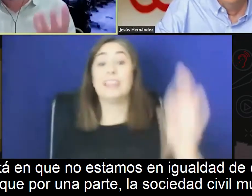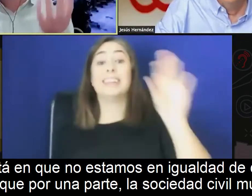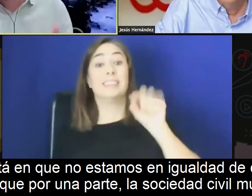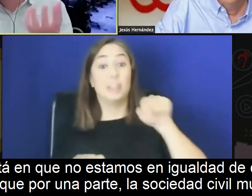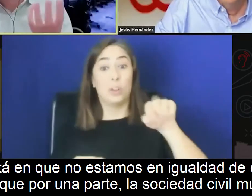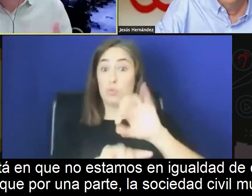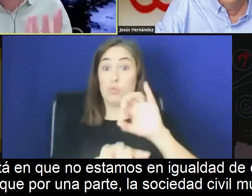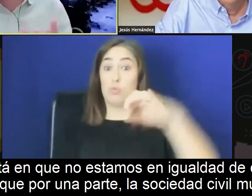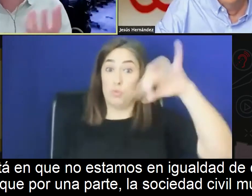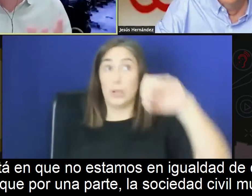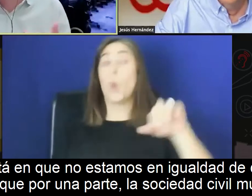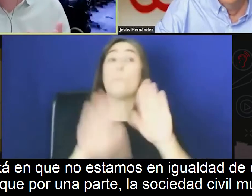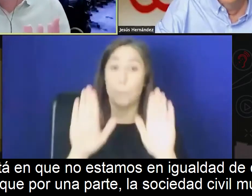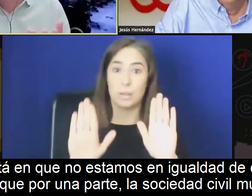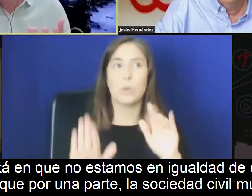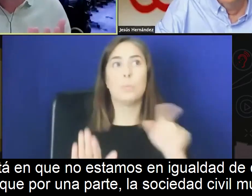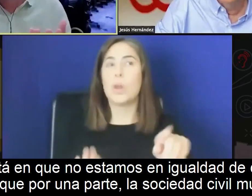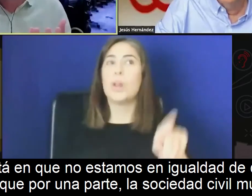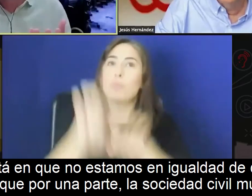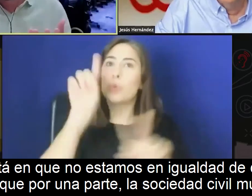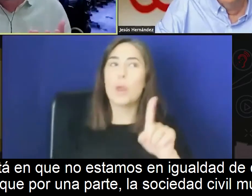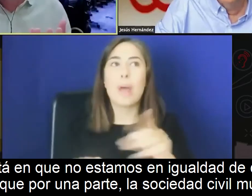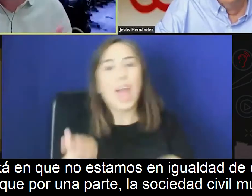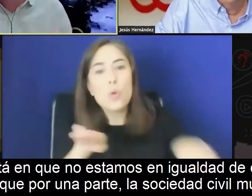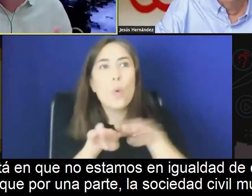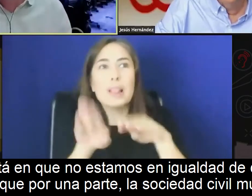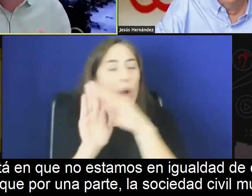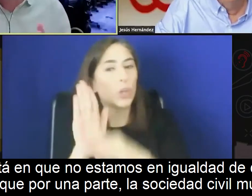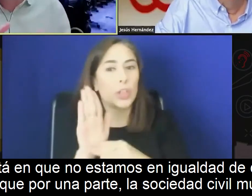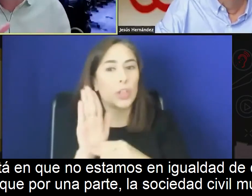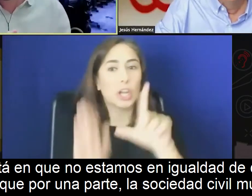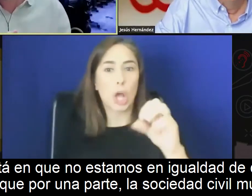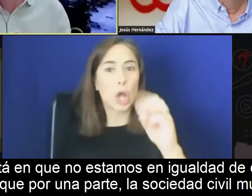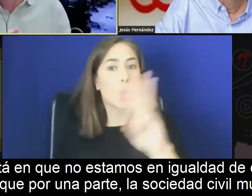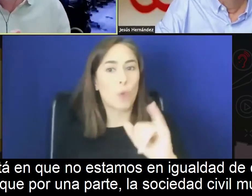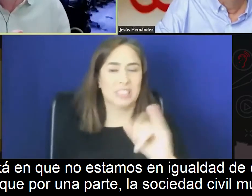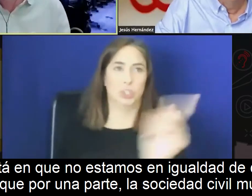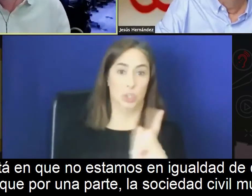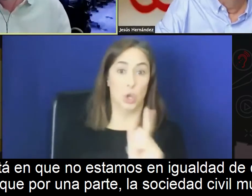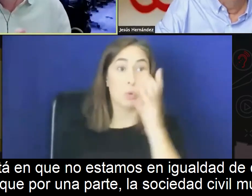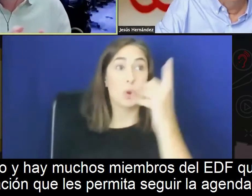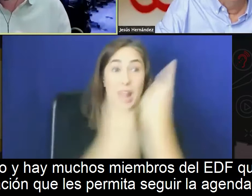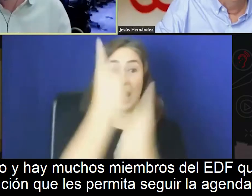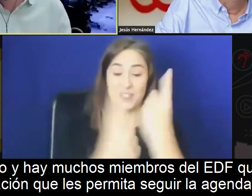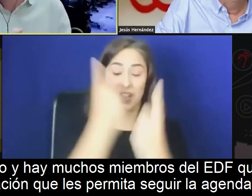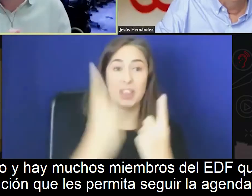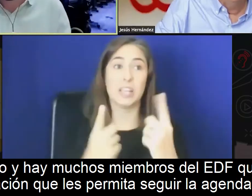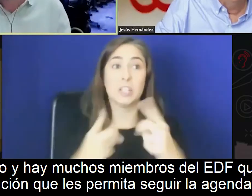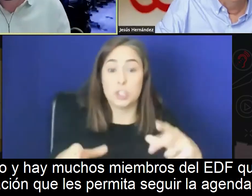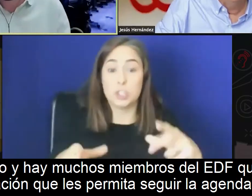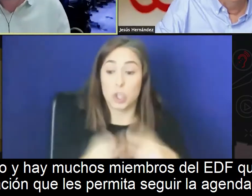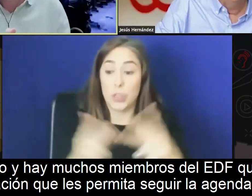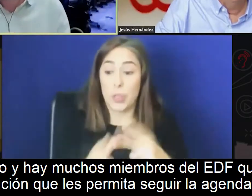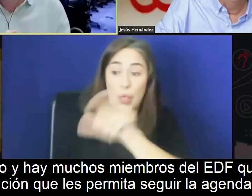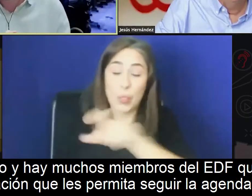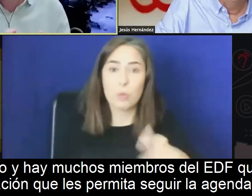que no estamos en igualdad de condiciones los lobbies, porque por una parte la sociedad civil muchas veces estamos luchando y hay muchos miembros